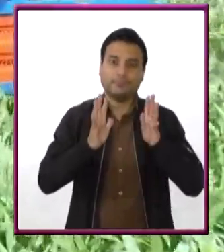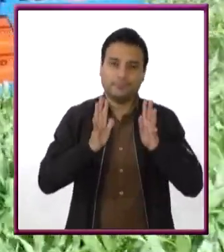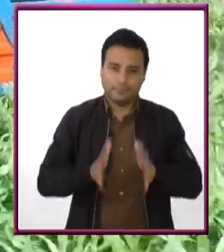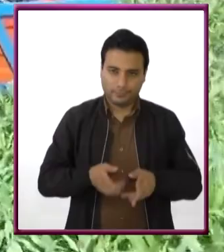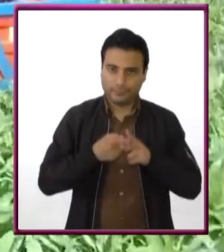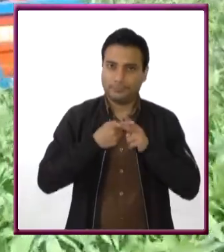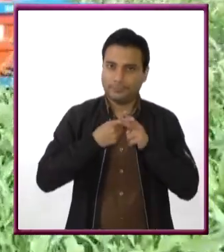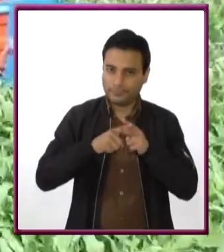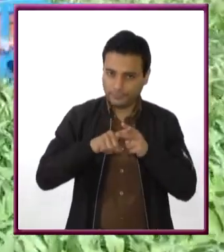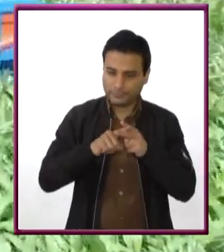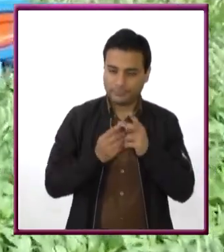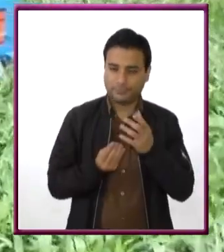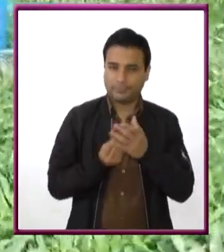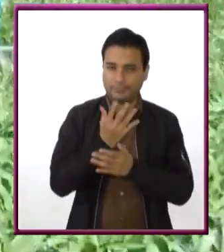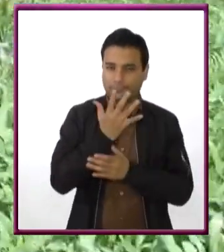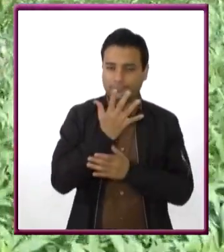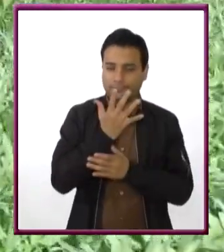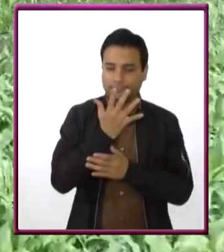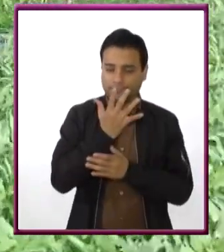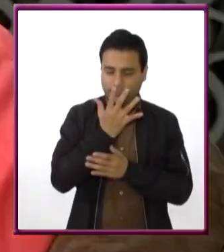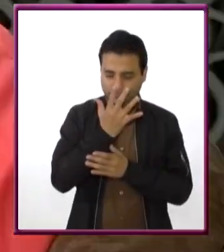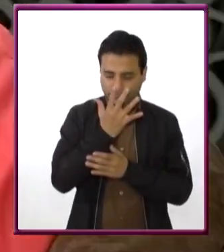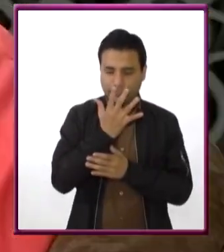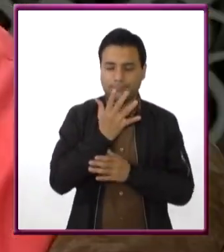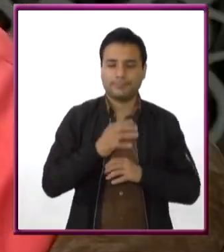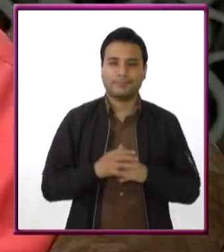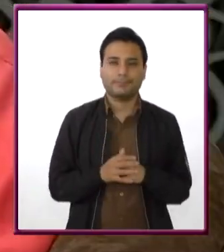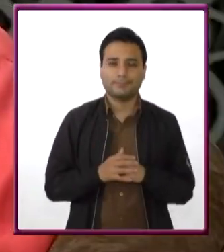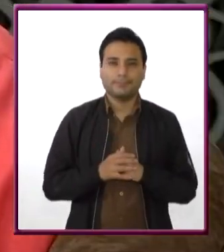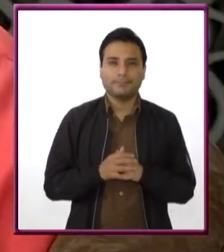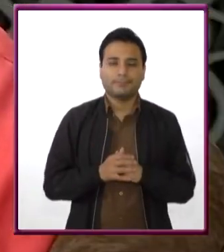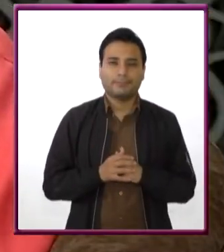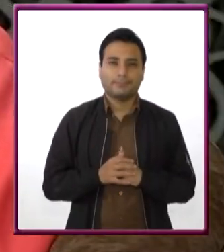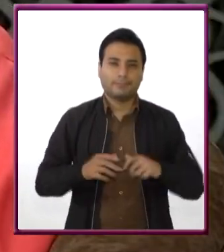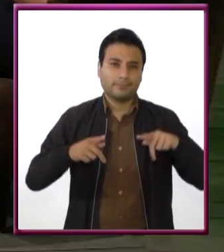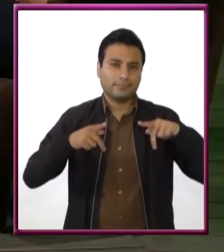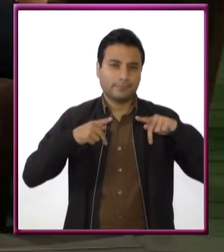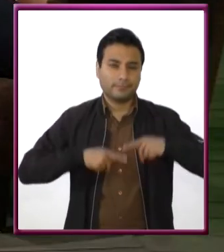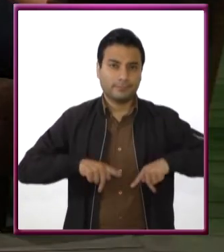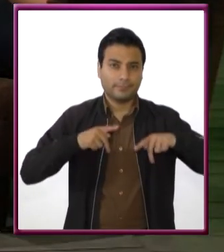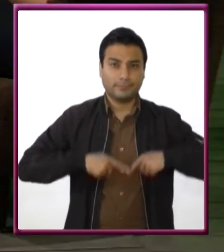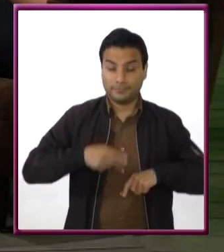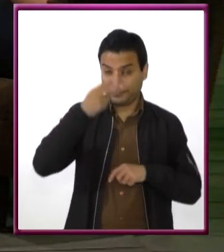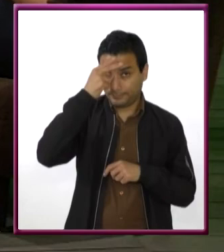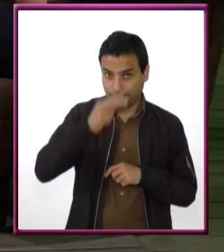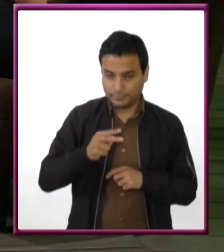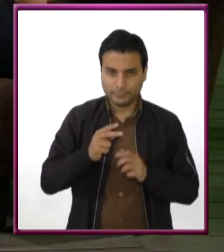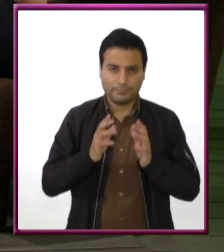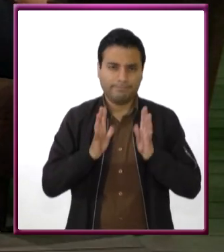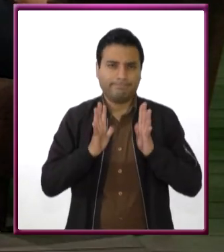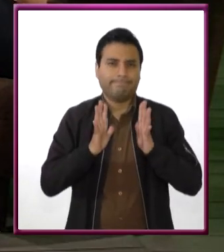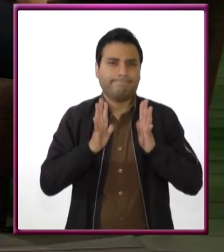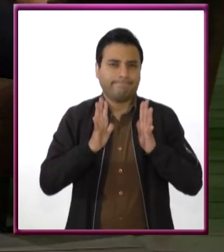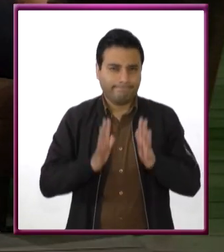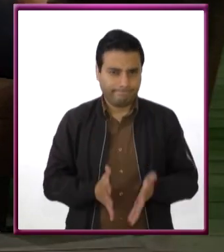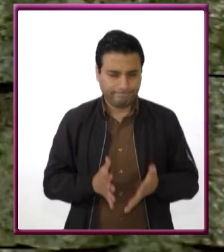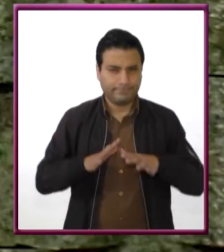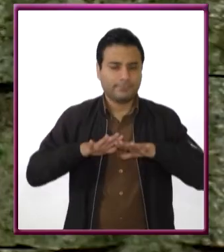década, es que la sociedad mexicana ha girado positivamente